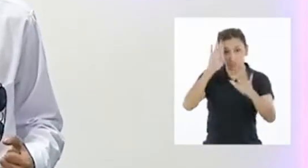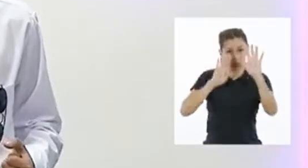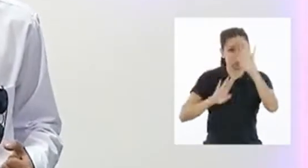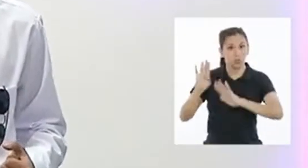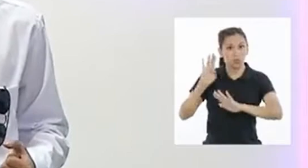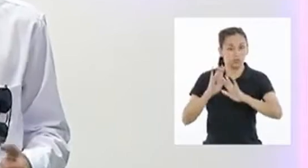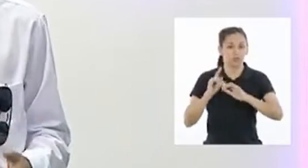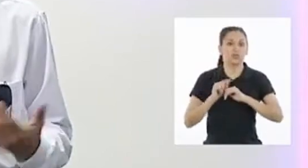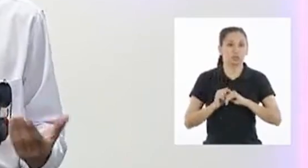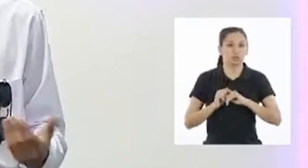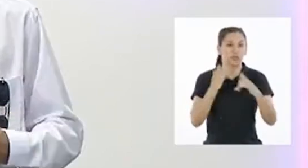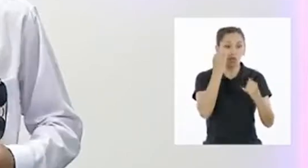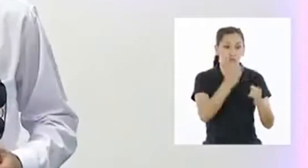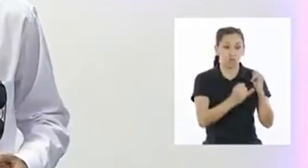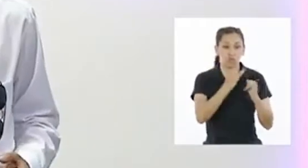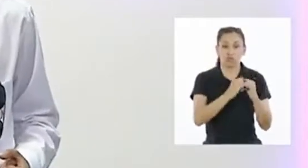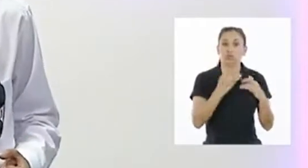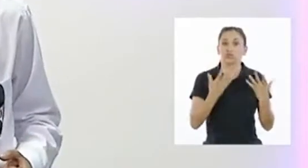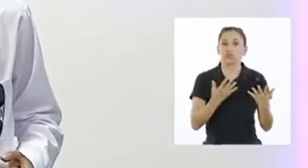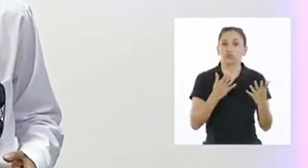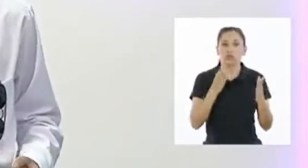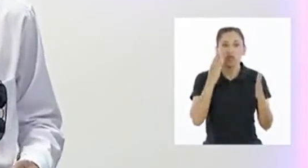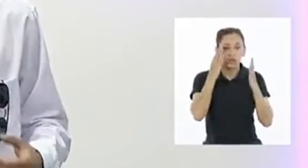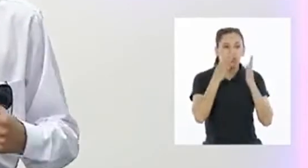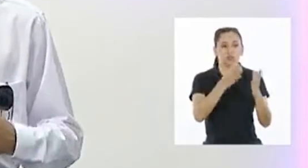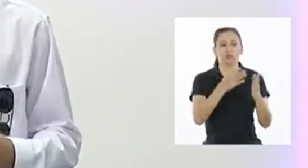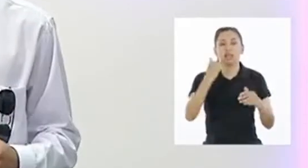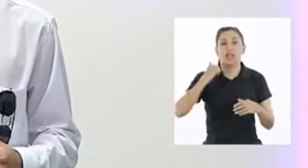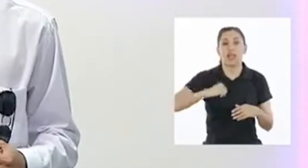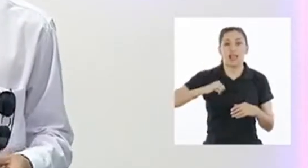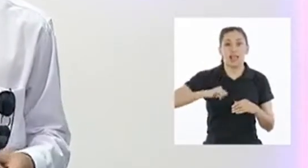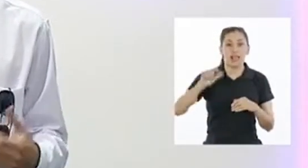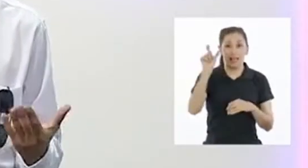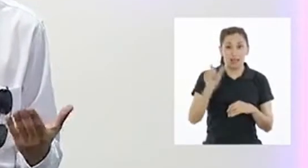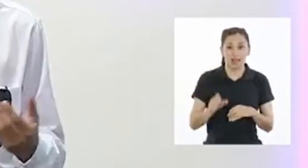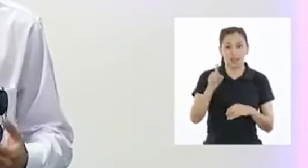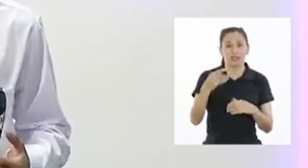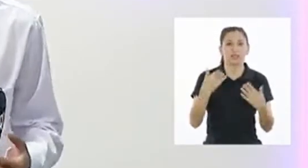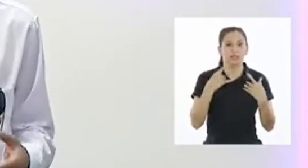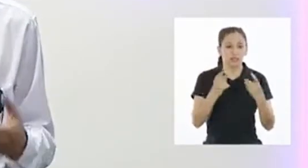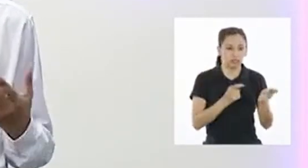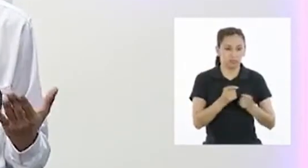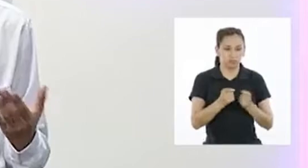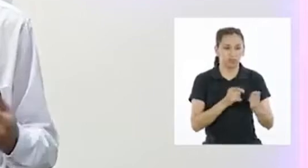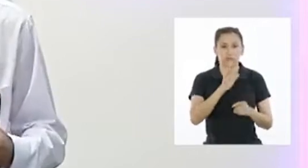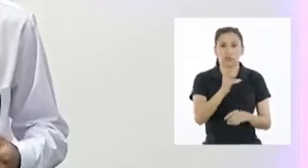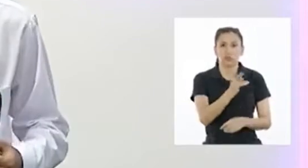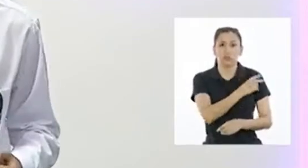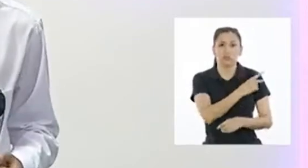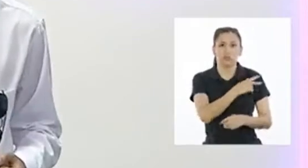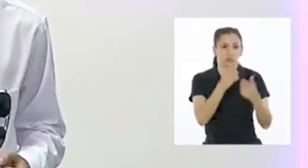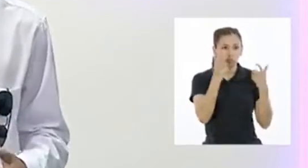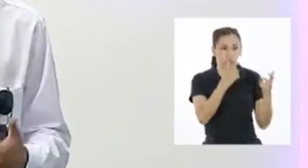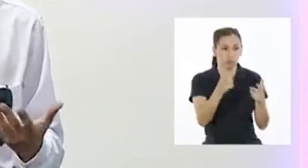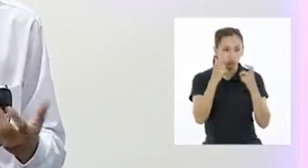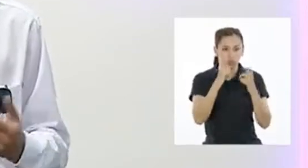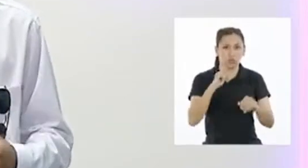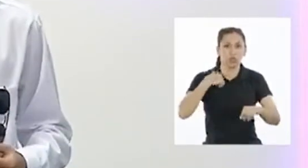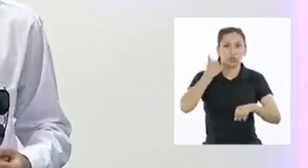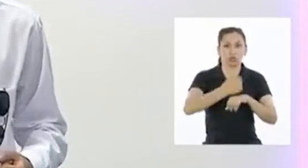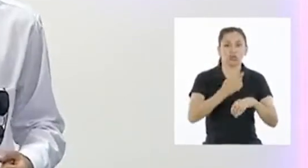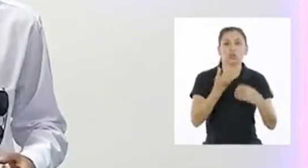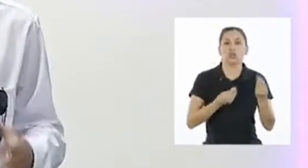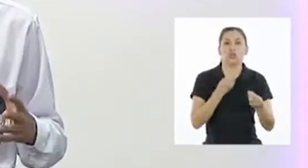instancia respondía a las órdenes del gobierno central, los alcaldes debieron constituir sus propios instrumentos de autoridad y lo